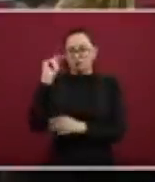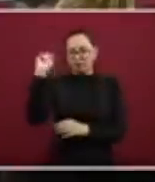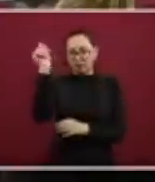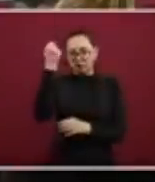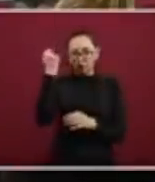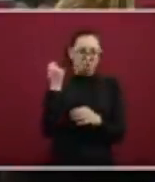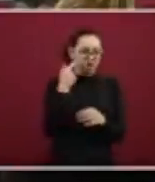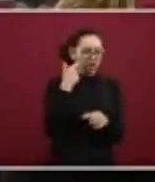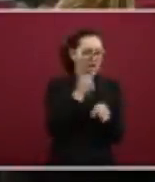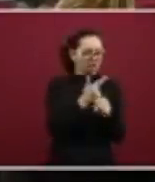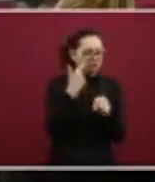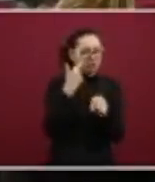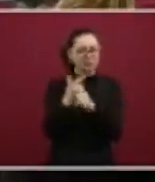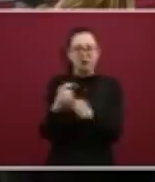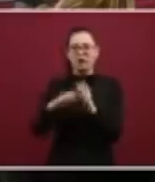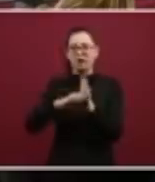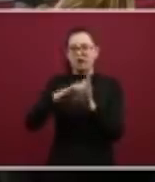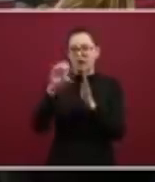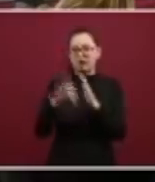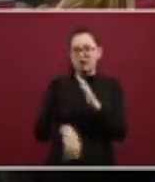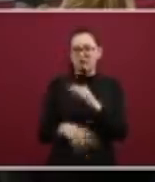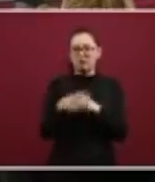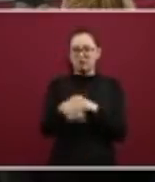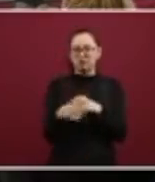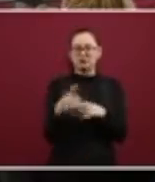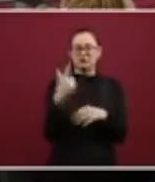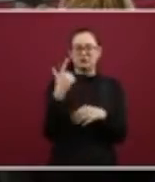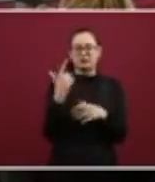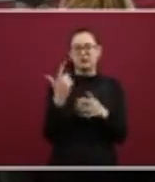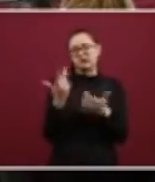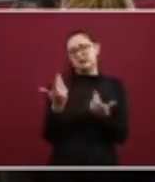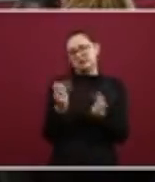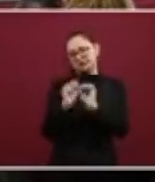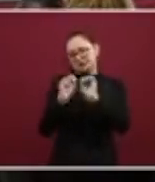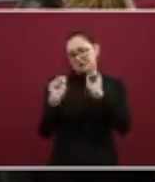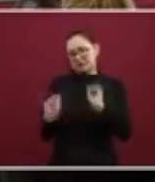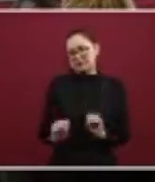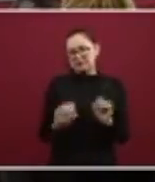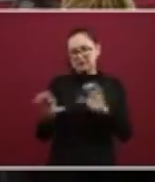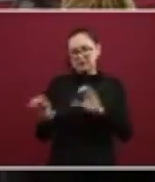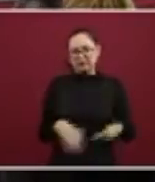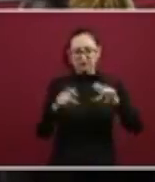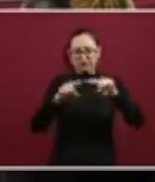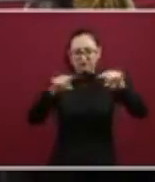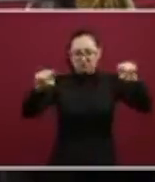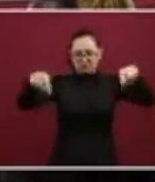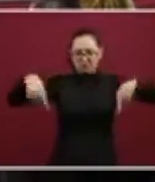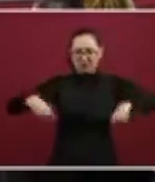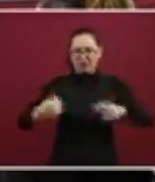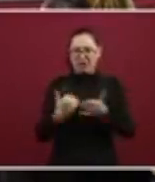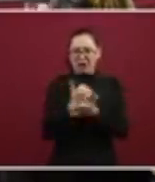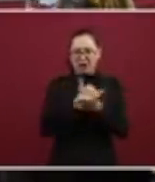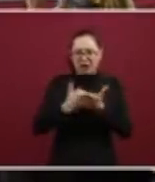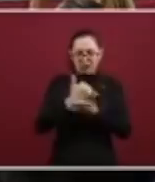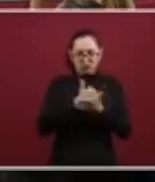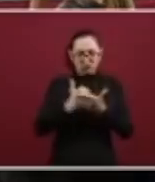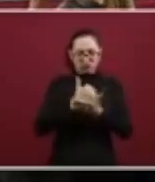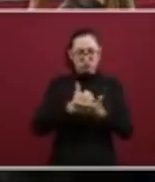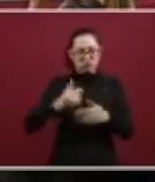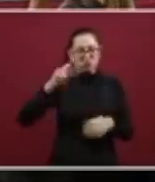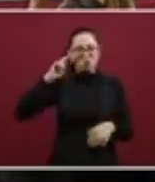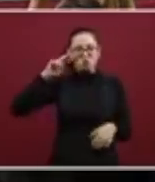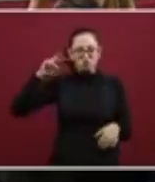el ejemplo de cómo este sistema de detección, conocido como LIDAR, que limpia la superficie de toda